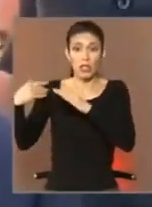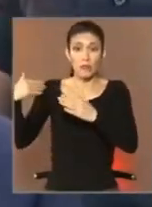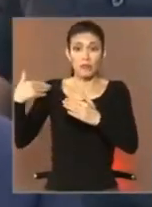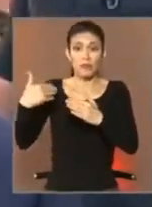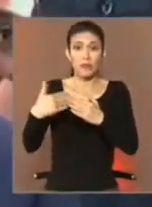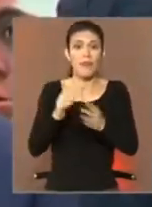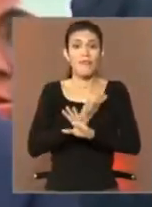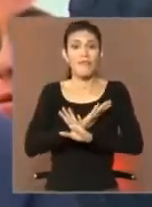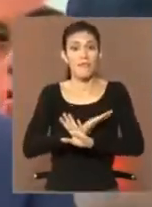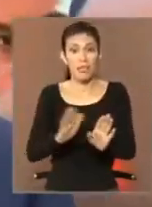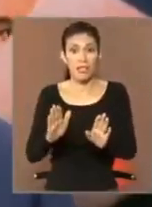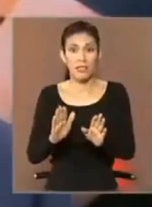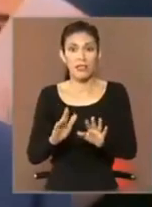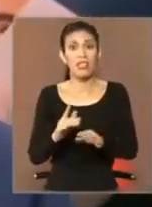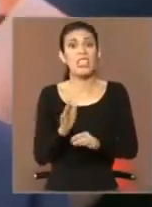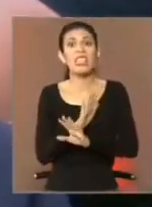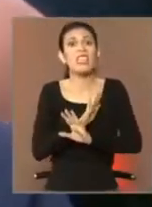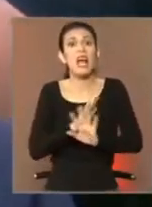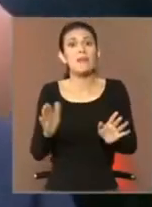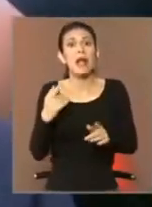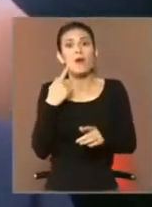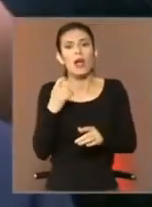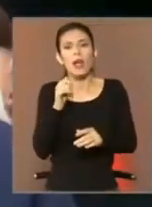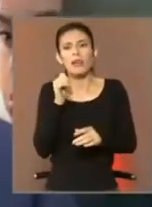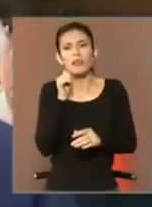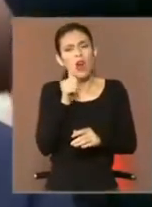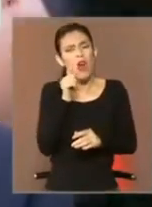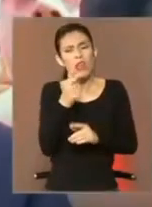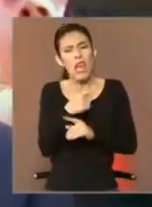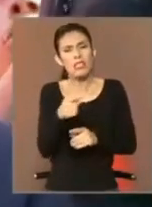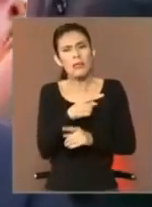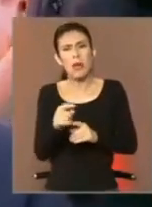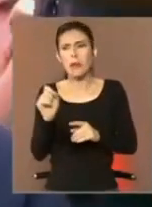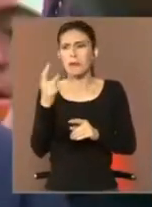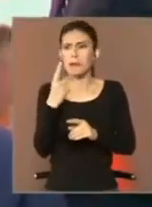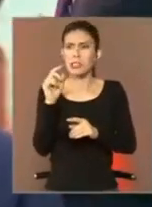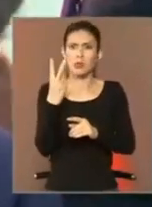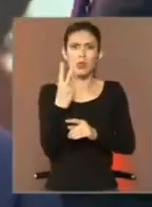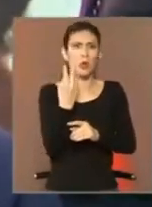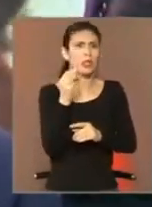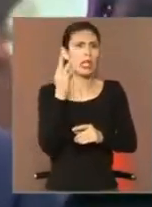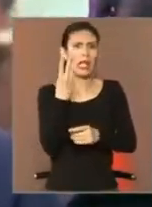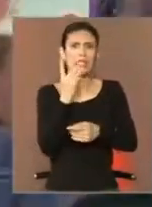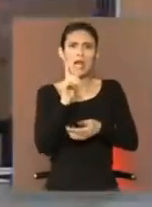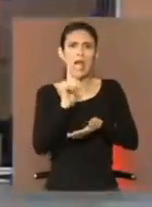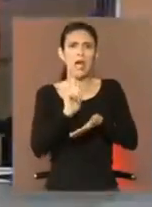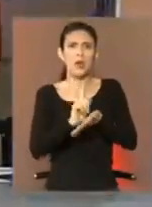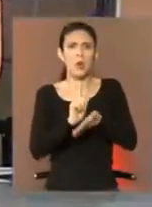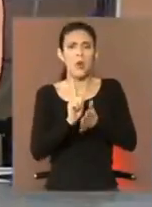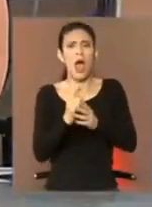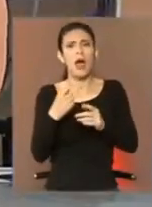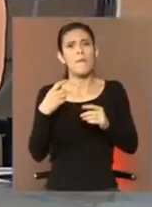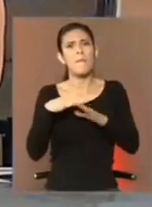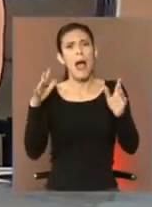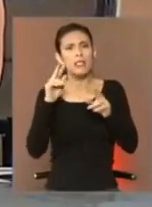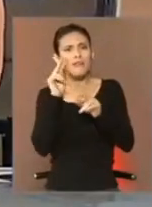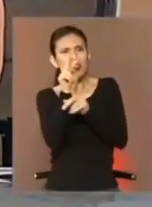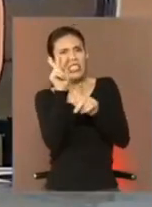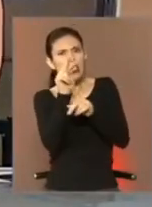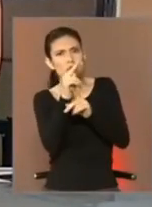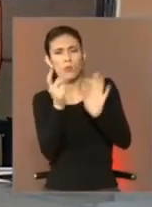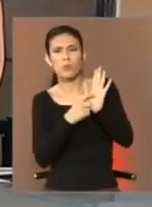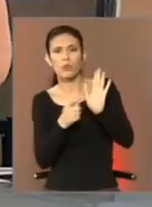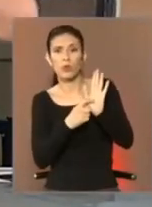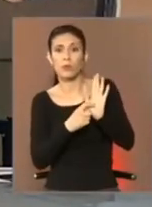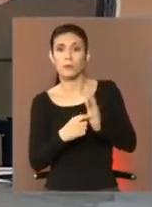los mejores ratings Todas las semanas estamos primero segundo y tercero en Estados Unidos barrio que